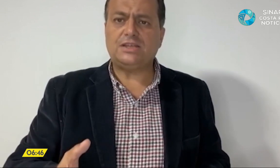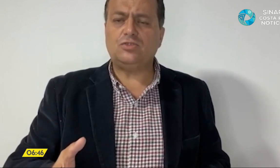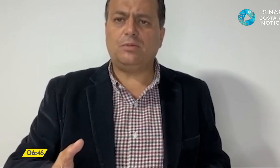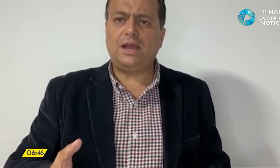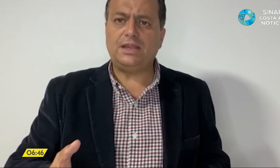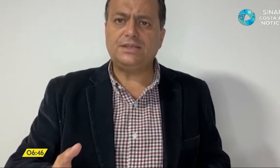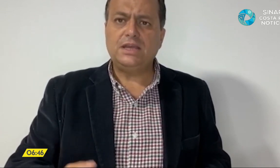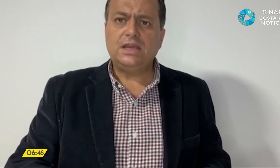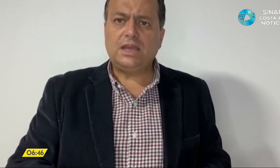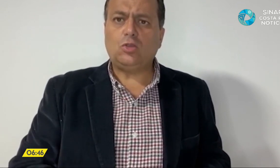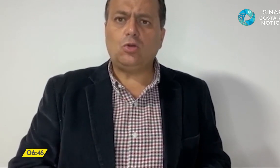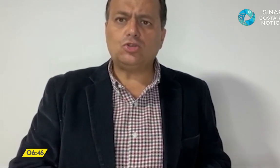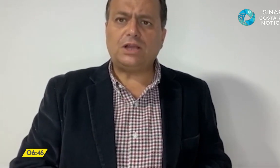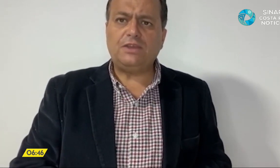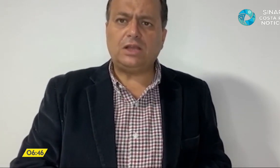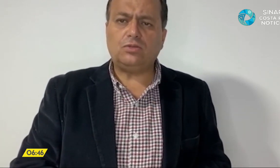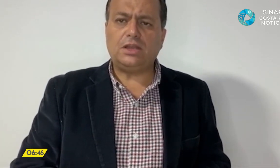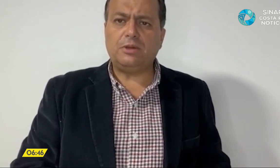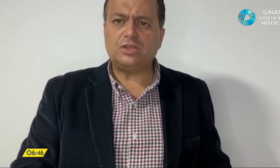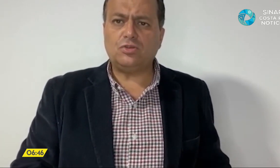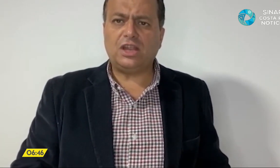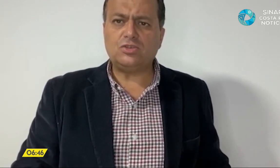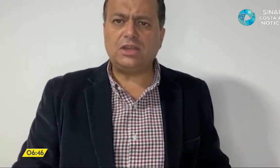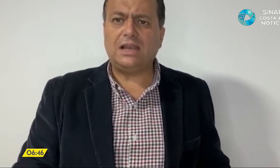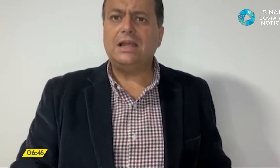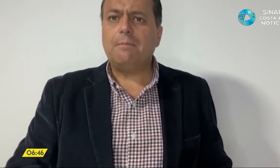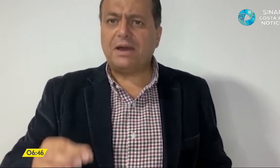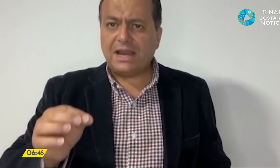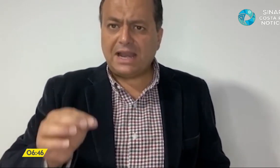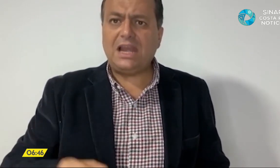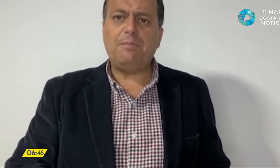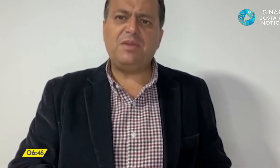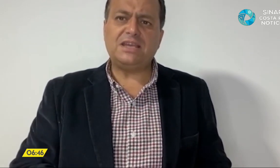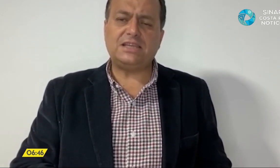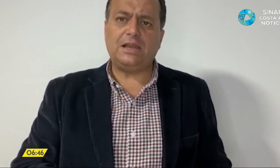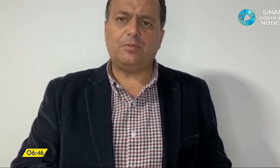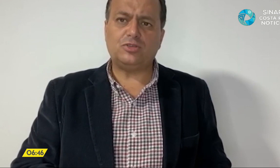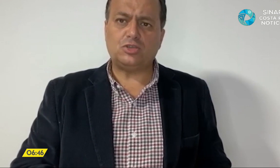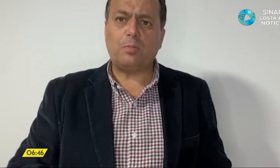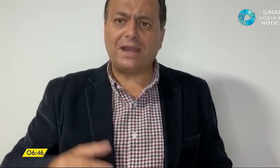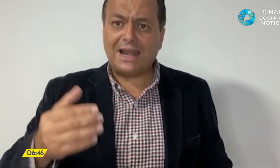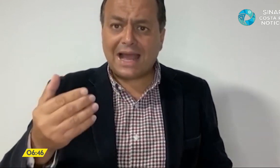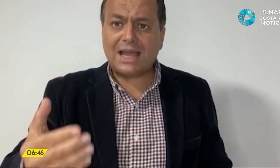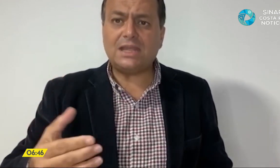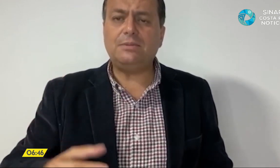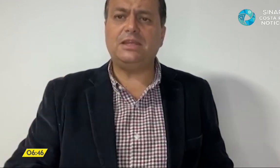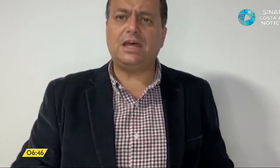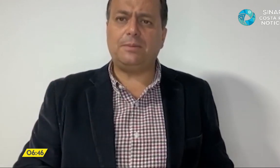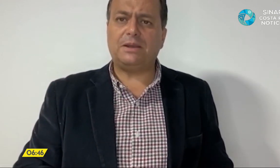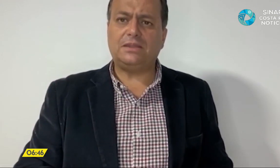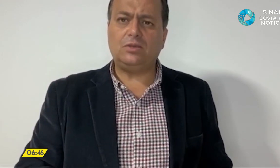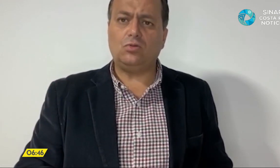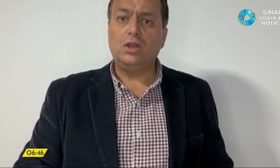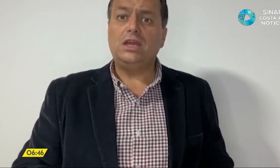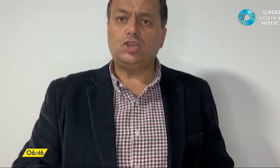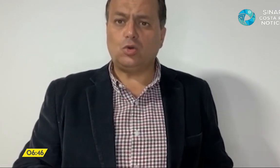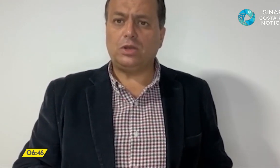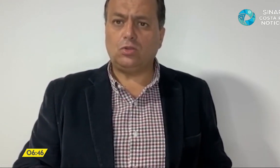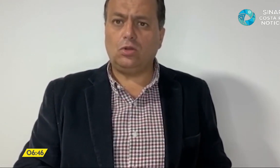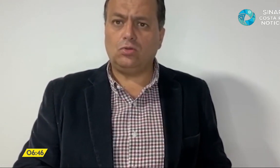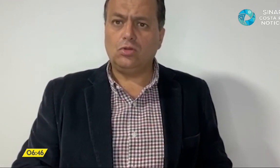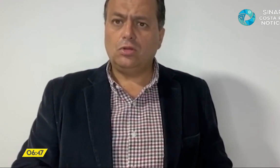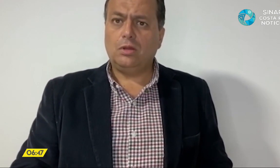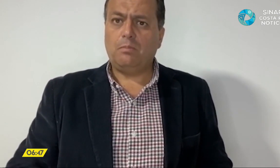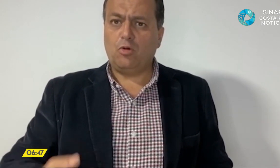del señor Viales, que todos los candidatos de Liberación Nacional, para la limpieza del proceso, para la credibilidad del partido y sobre